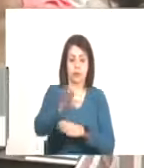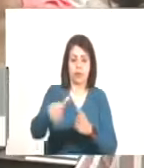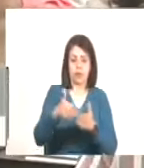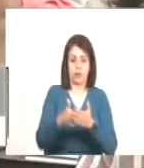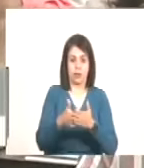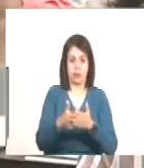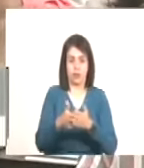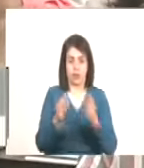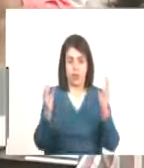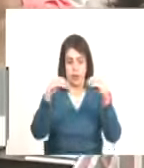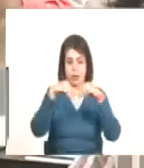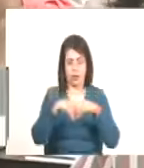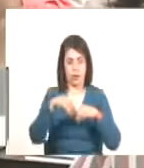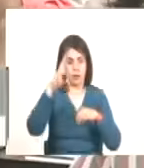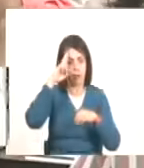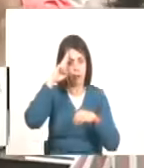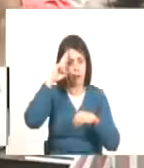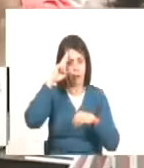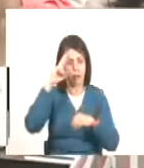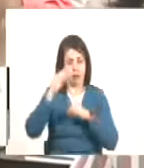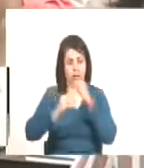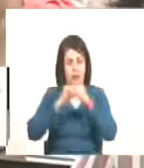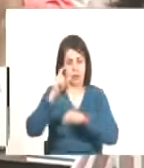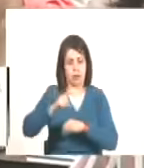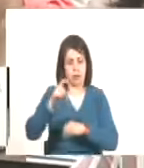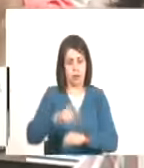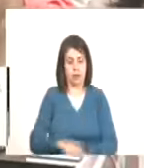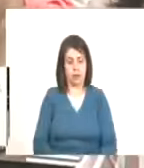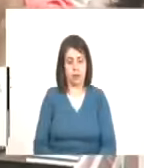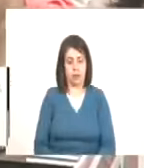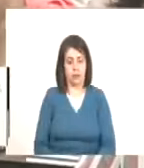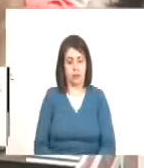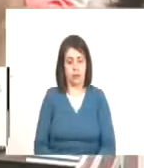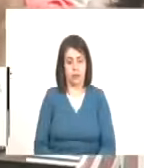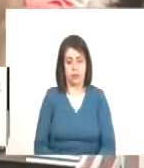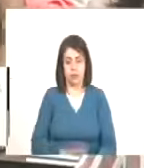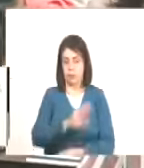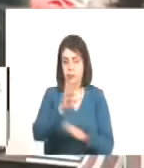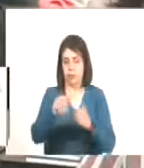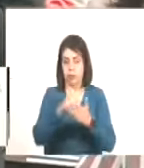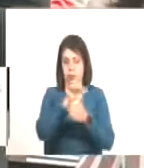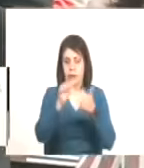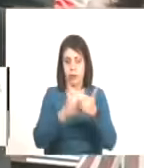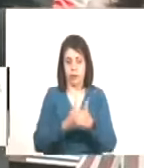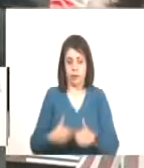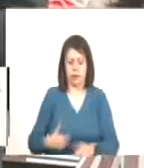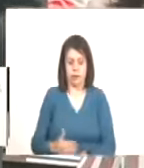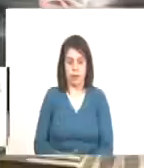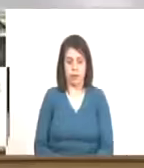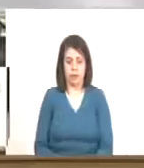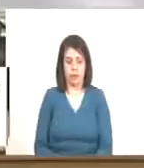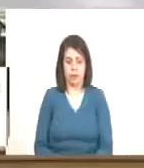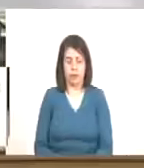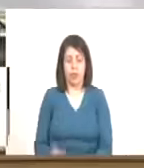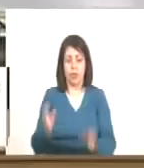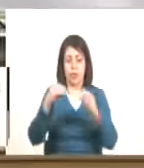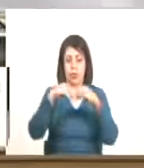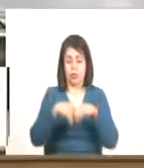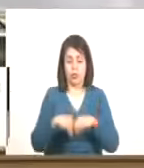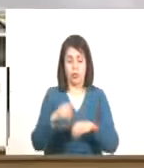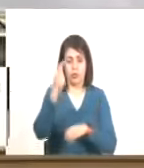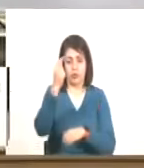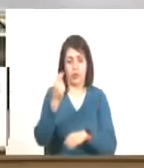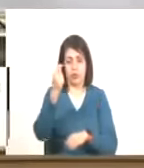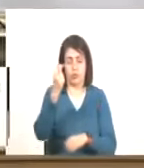todos los ajustes razonables que sean necesarios. Es todo, ciudadano presidente. De acuerdo,